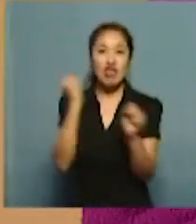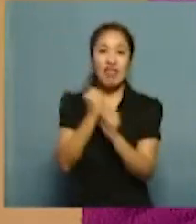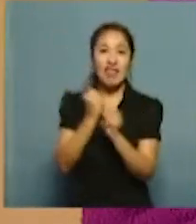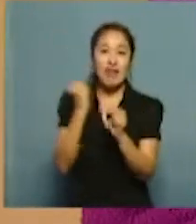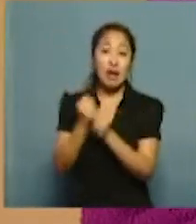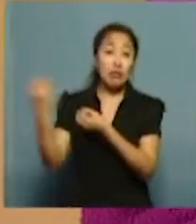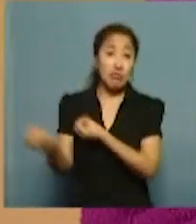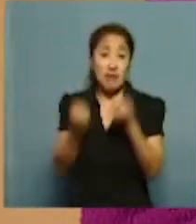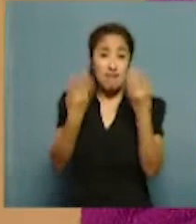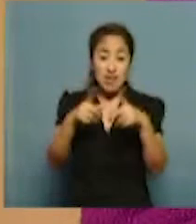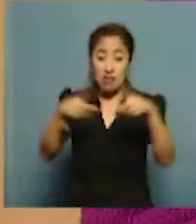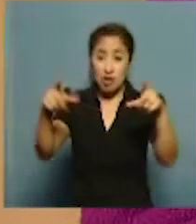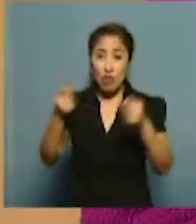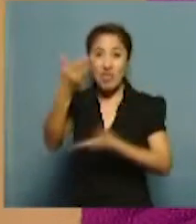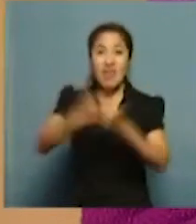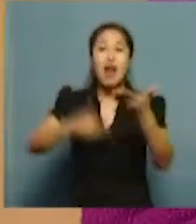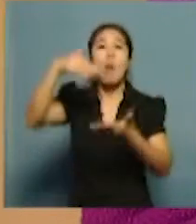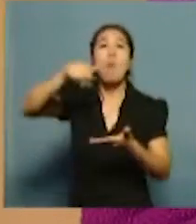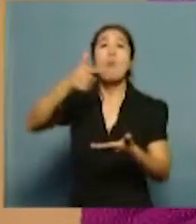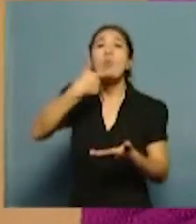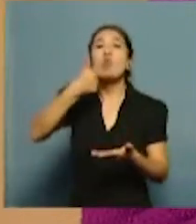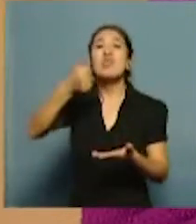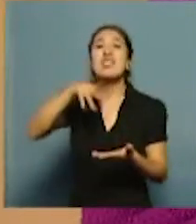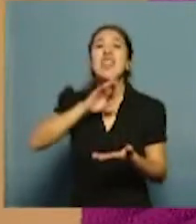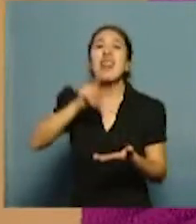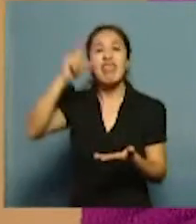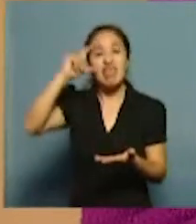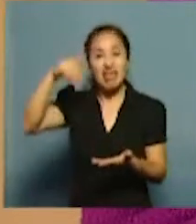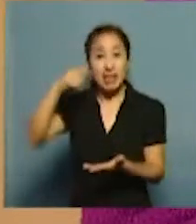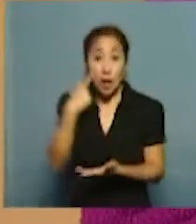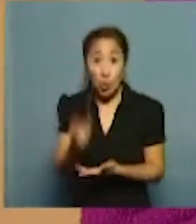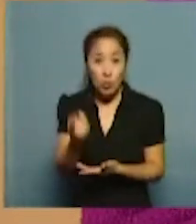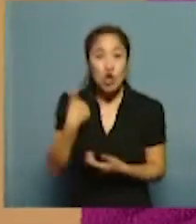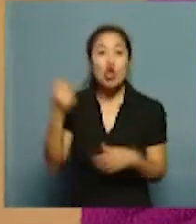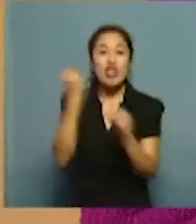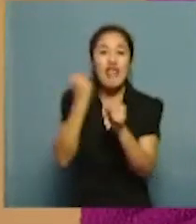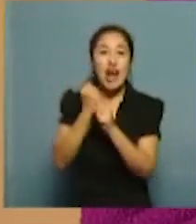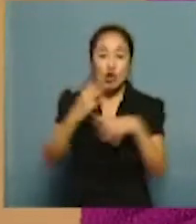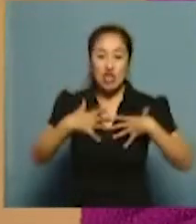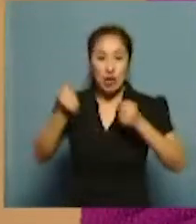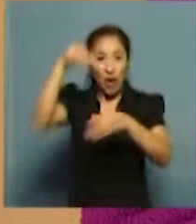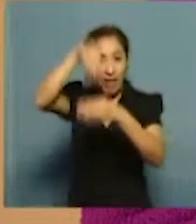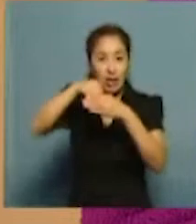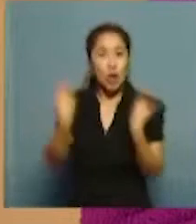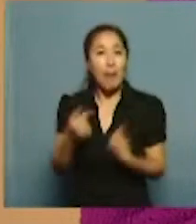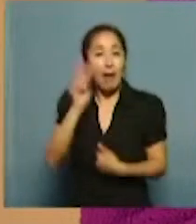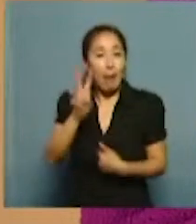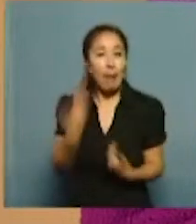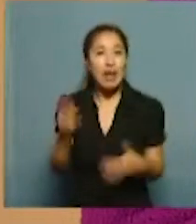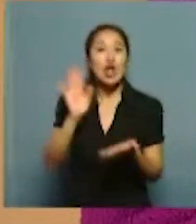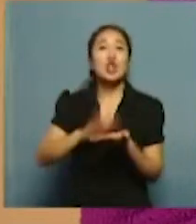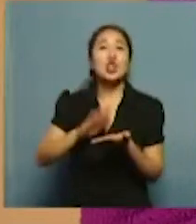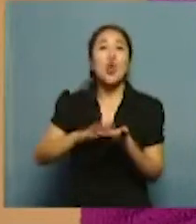de una invitación de mozarteum al centro de salud del cual trabajo para ver una película de el